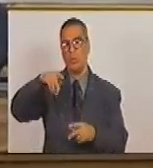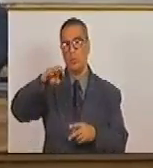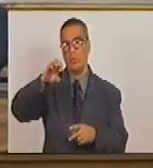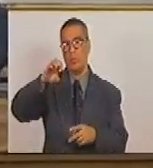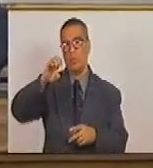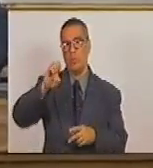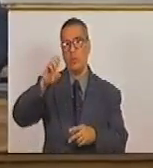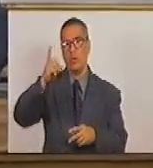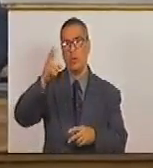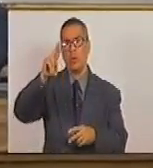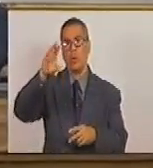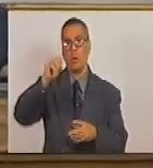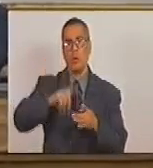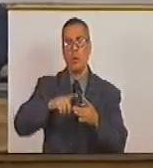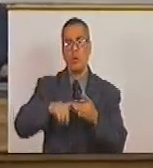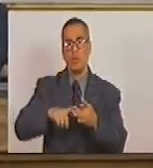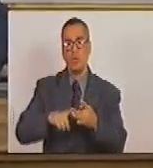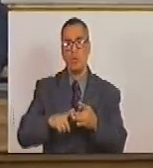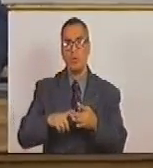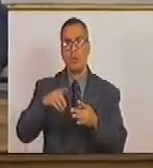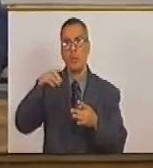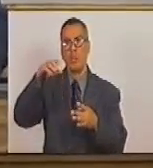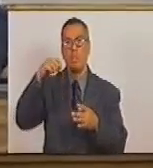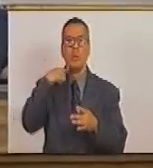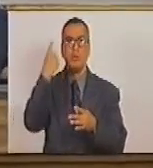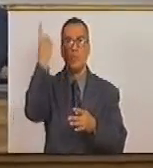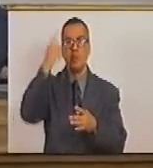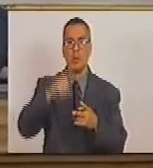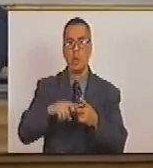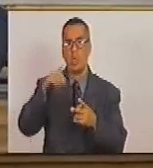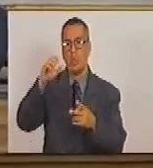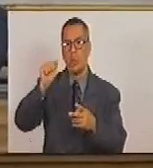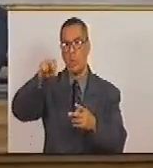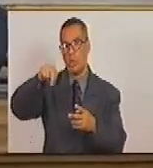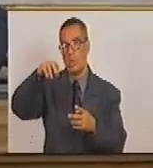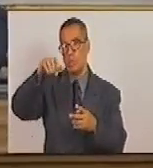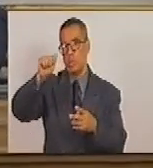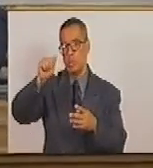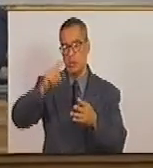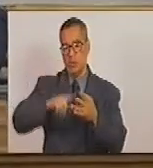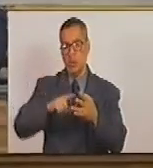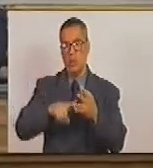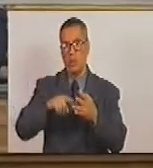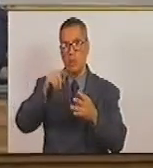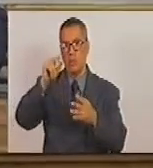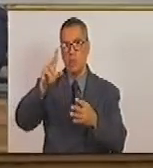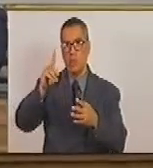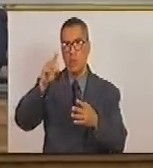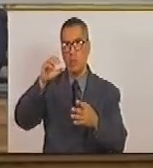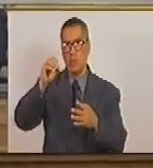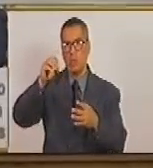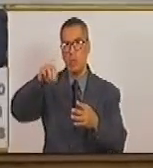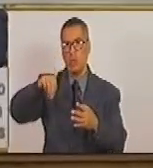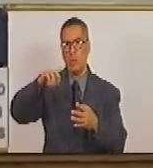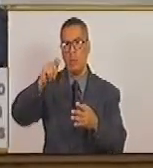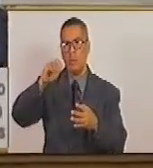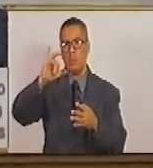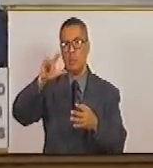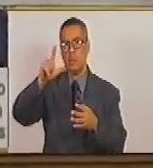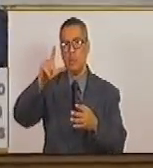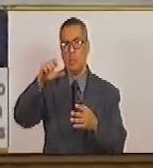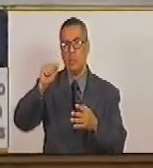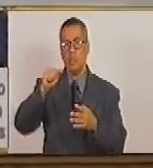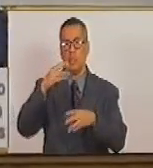Lucas Urribarri Prieto y de las heroínas Ana María Campos y Domitila Flores,